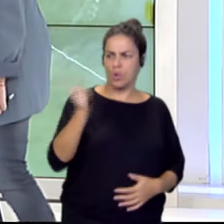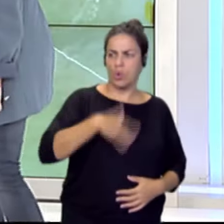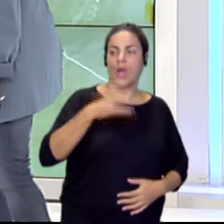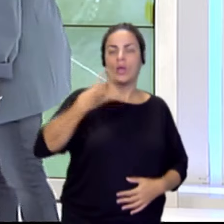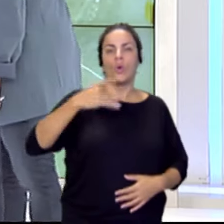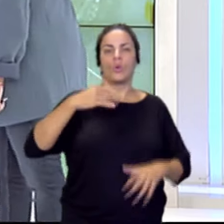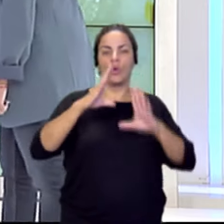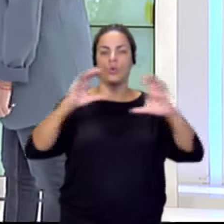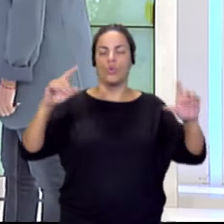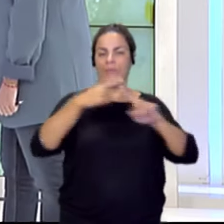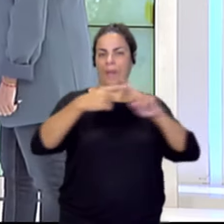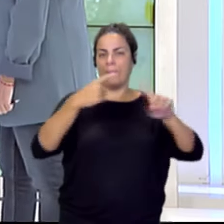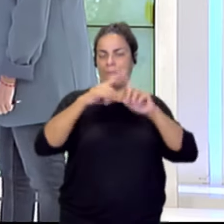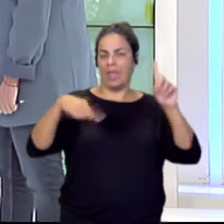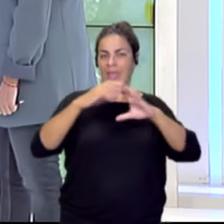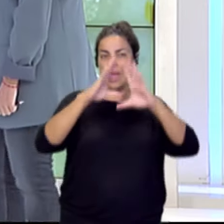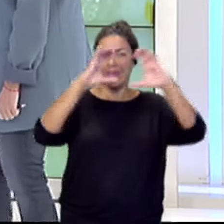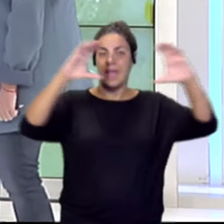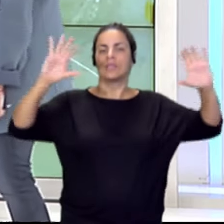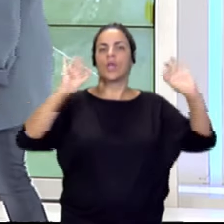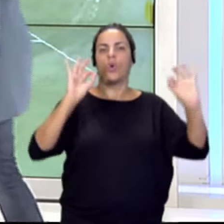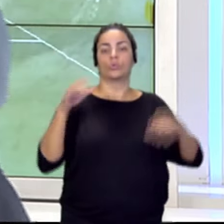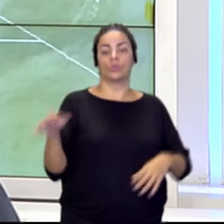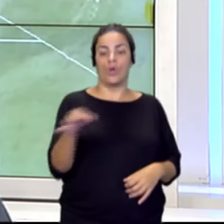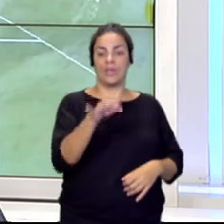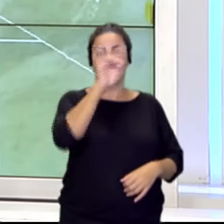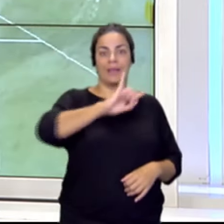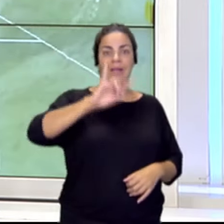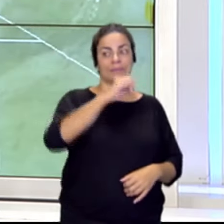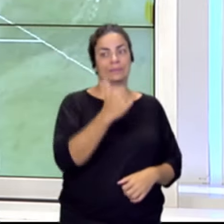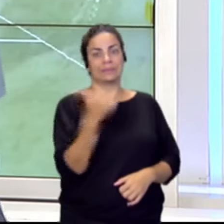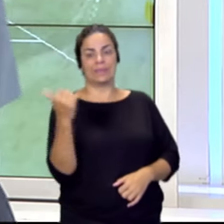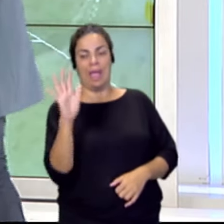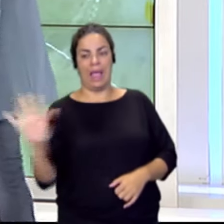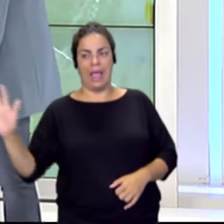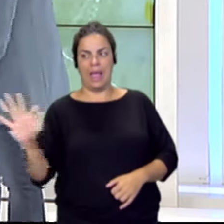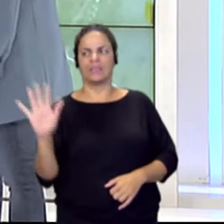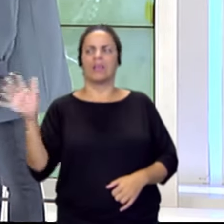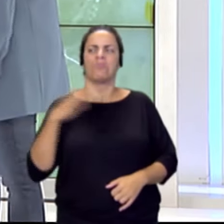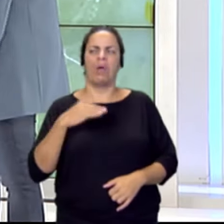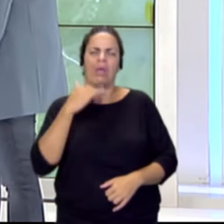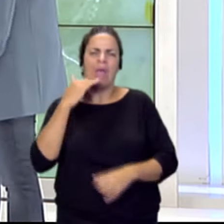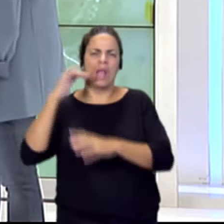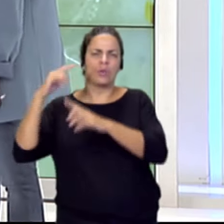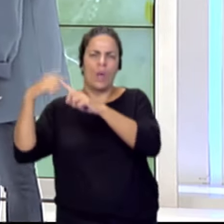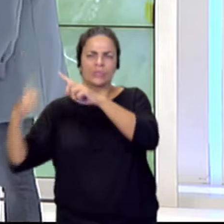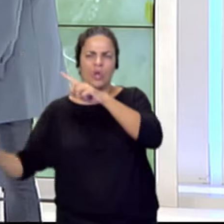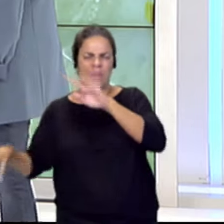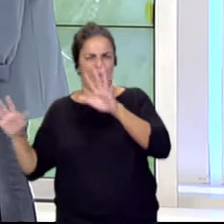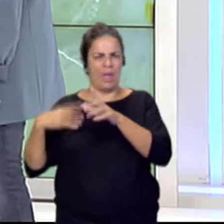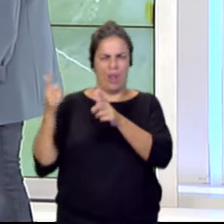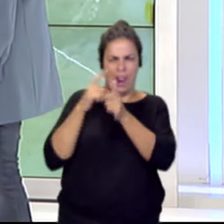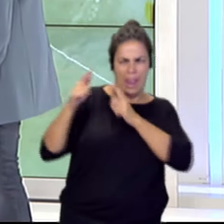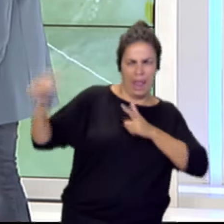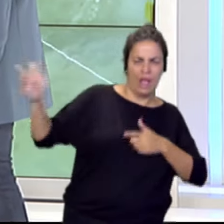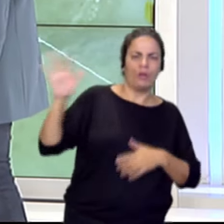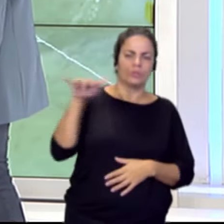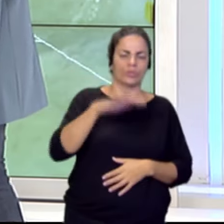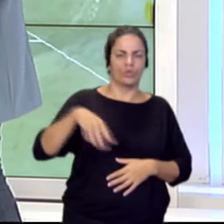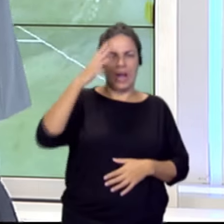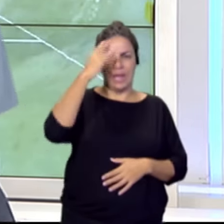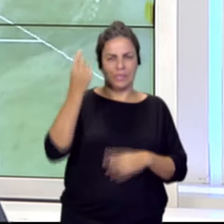altas que hay justo al este de las islas, con algún núcleo de tipo tormentoso muy alejado de nosotros al norte de Lanzarote. Y aunque no